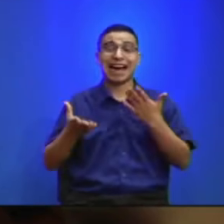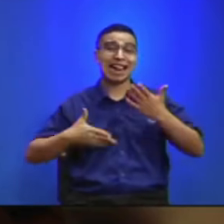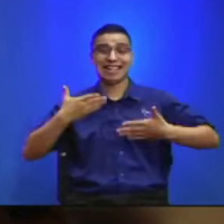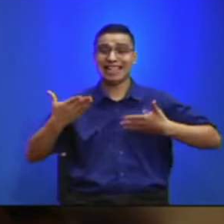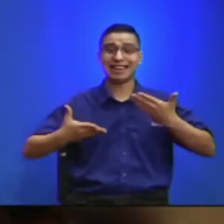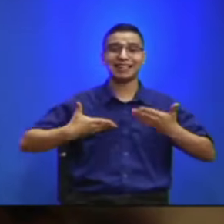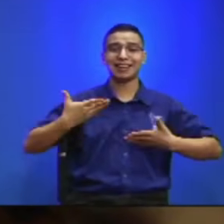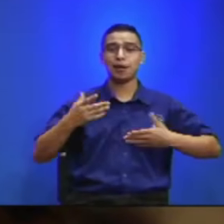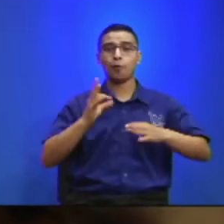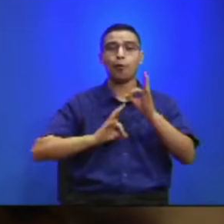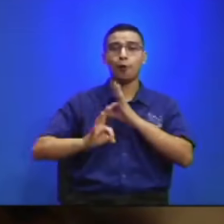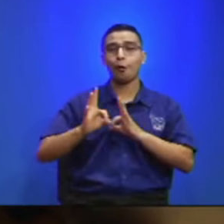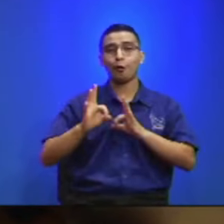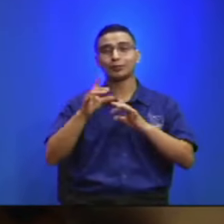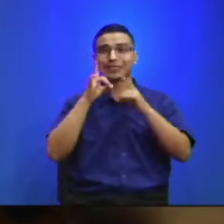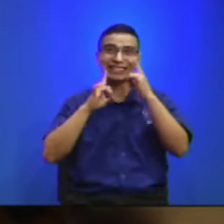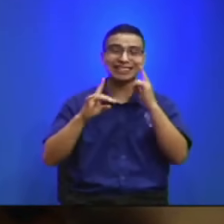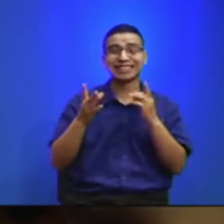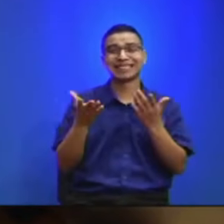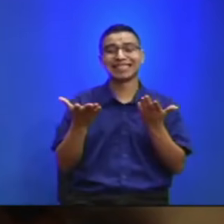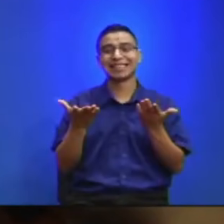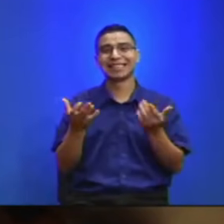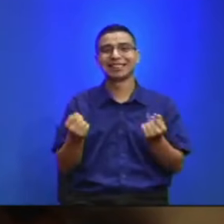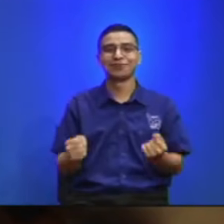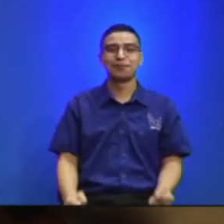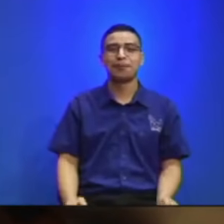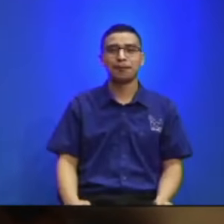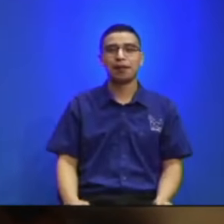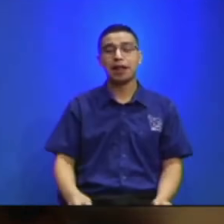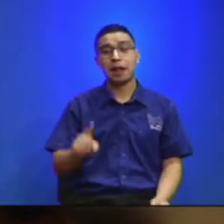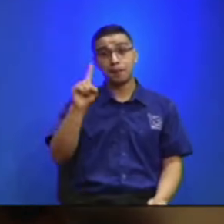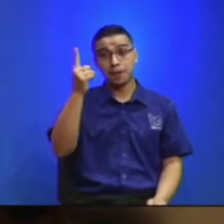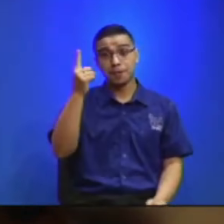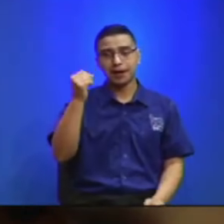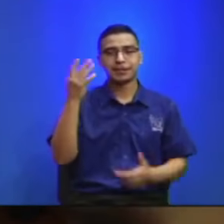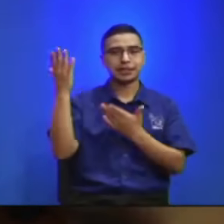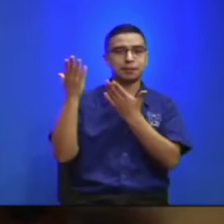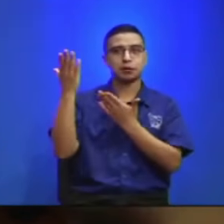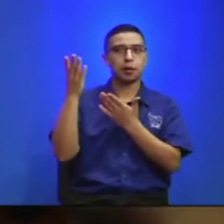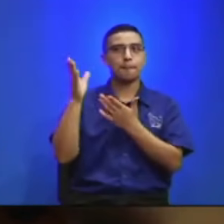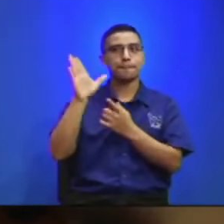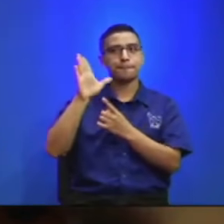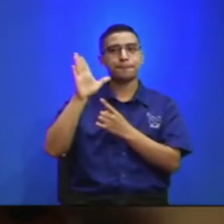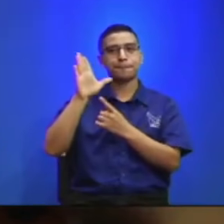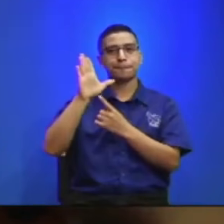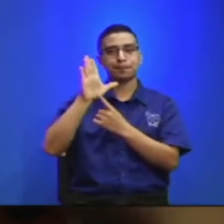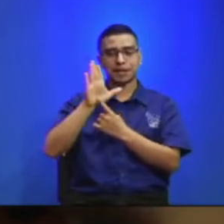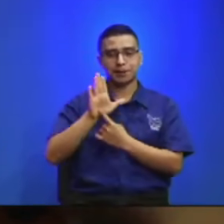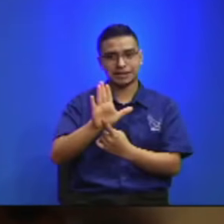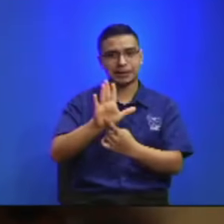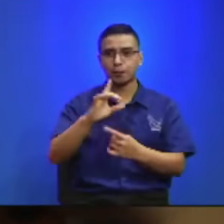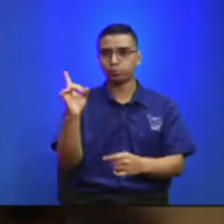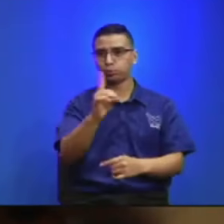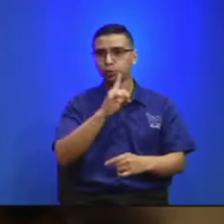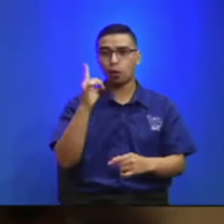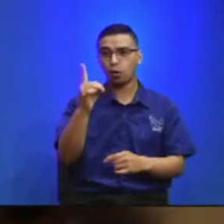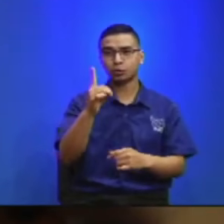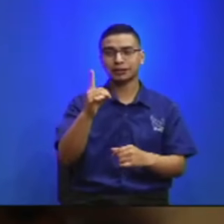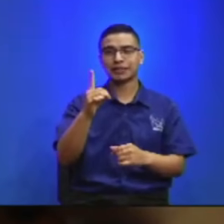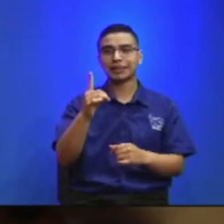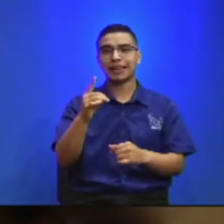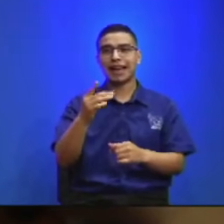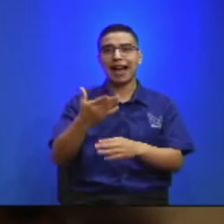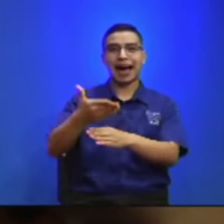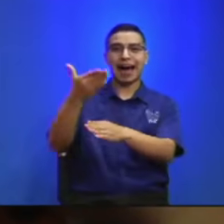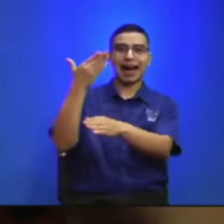el primer culto que tuvimos presencial después de aquel periodo en el que nos habían separado por esa